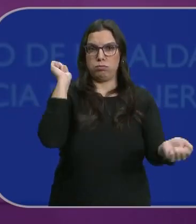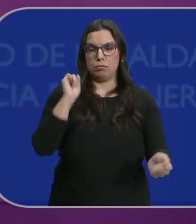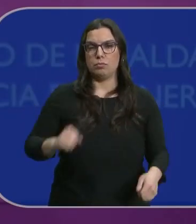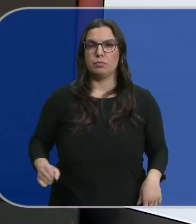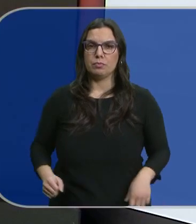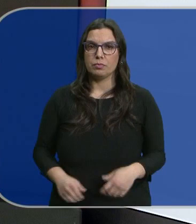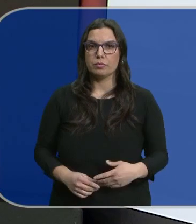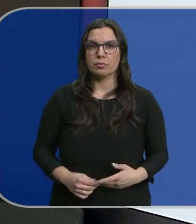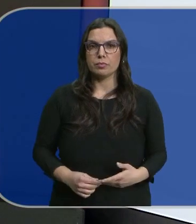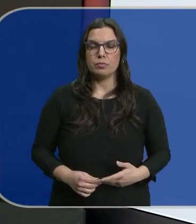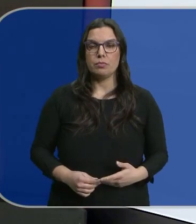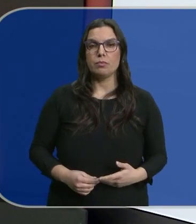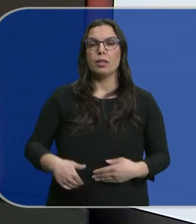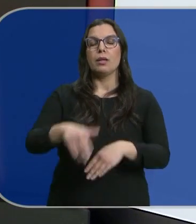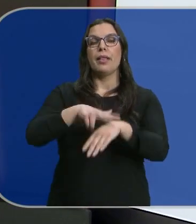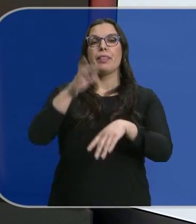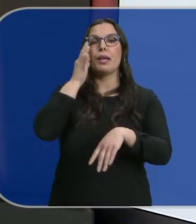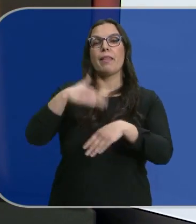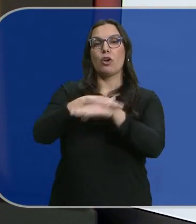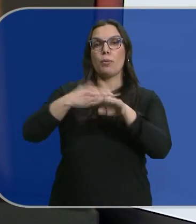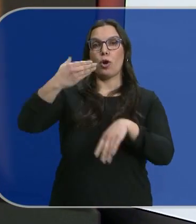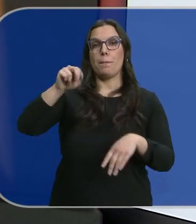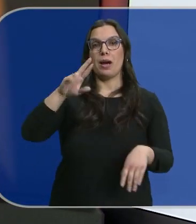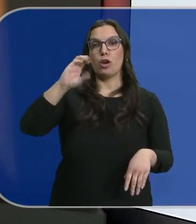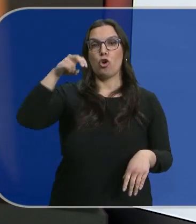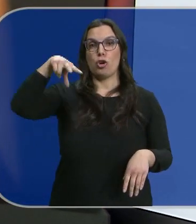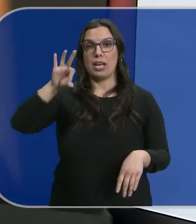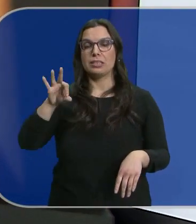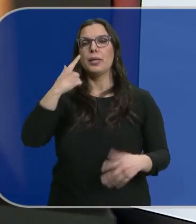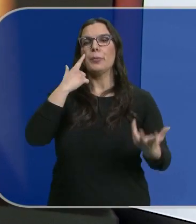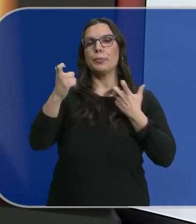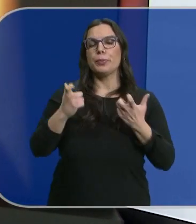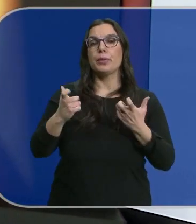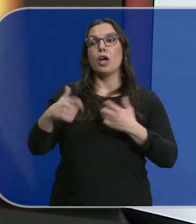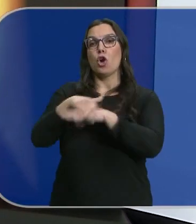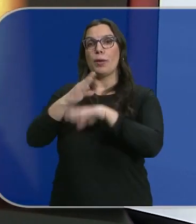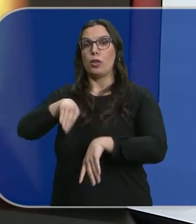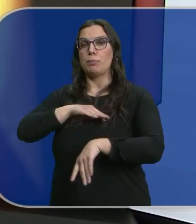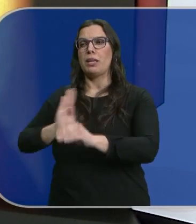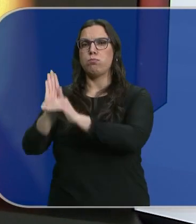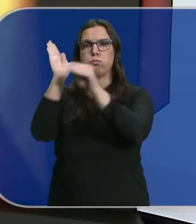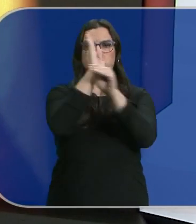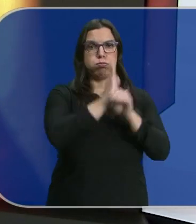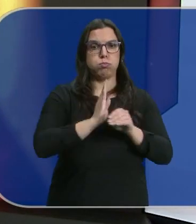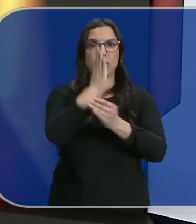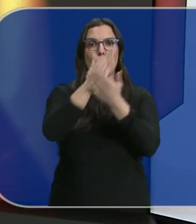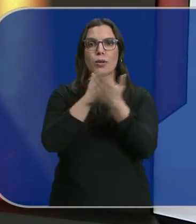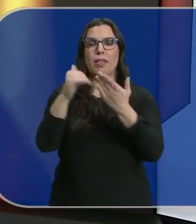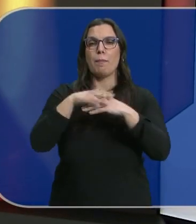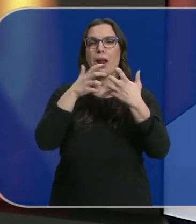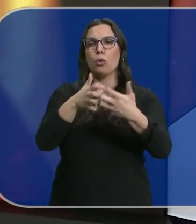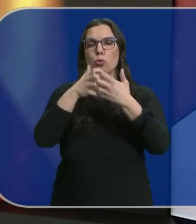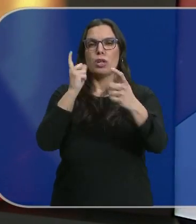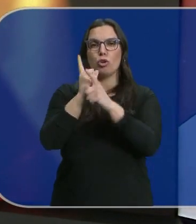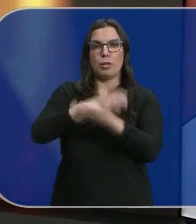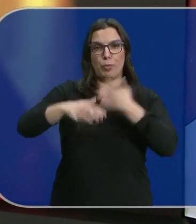personas. Virginia Barcones ha destacado las ayudas que han recibido las comunidades autónomas del Ejecutivo Central para luchar contra la violencia de